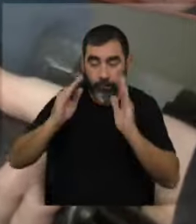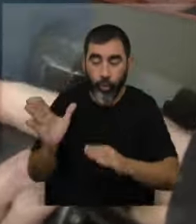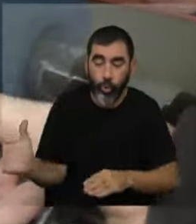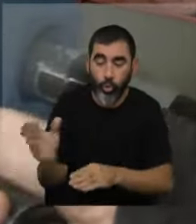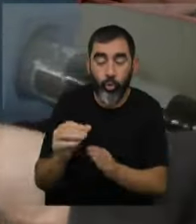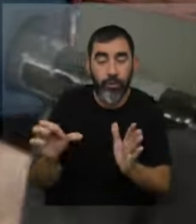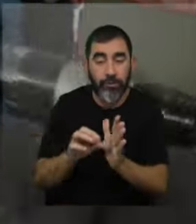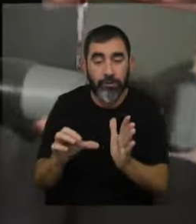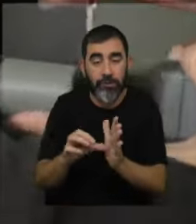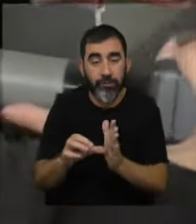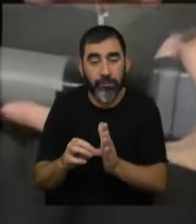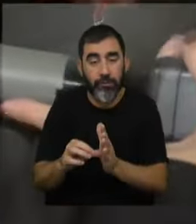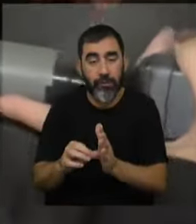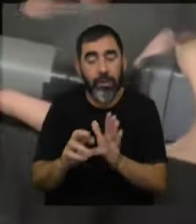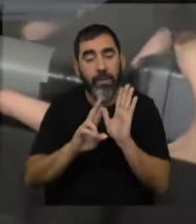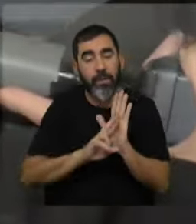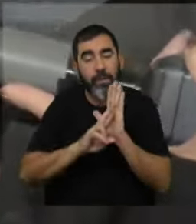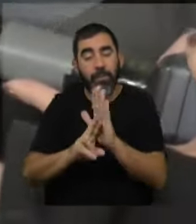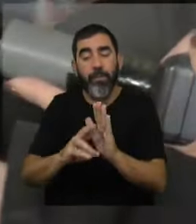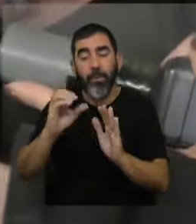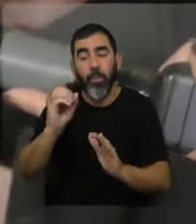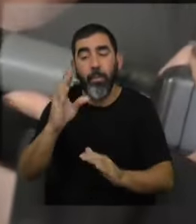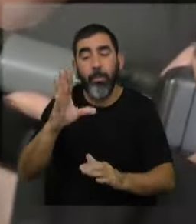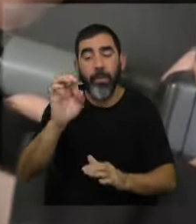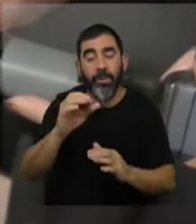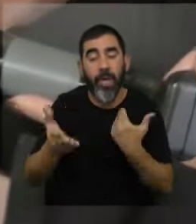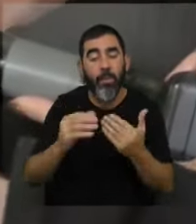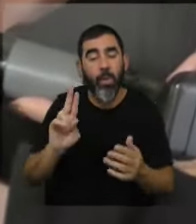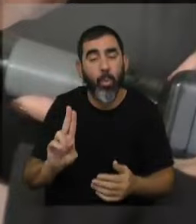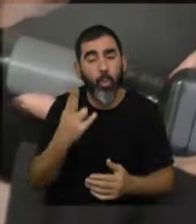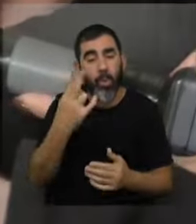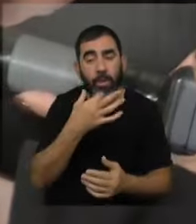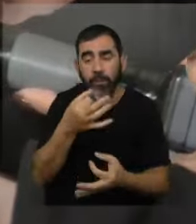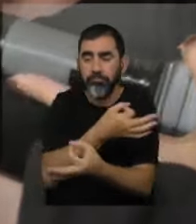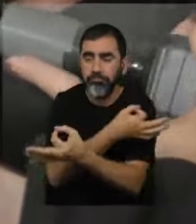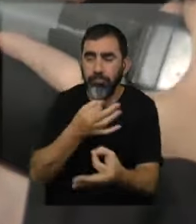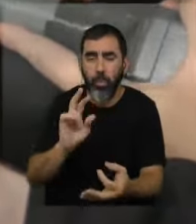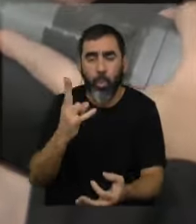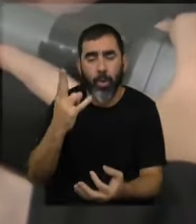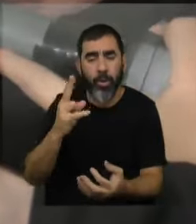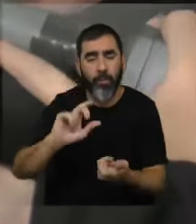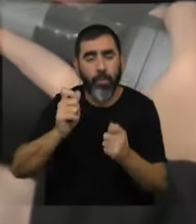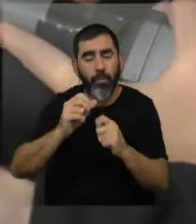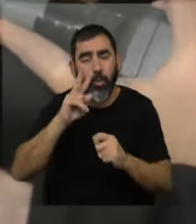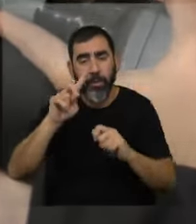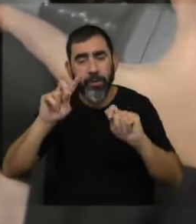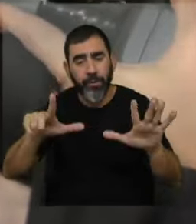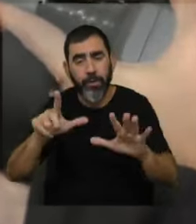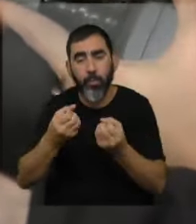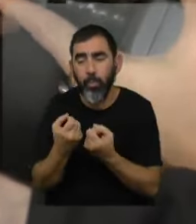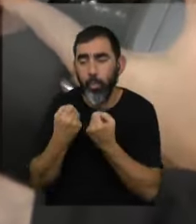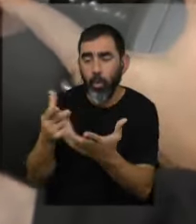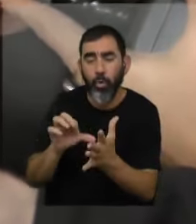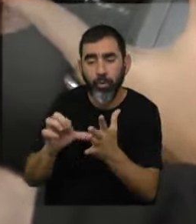sistema ministra la representante de la Ops habló sobre Uruguay que destaca la región desde la reforma de 2007 por las prestaciones